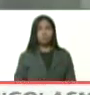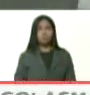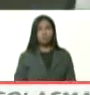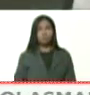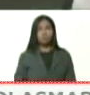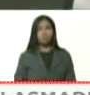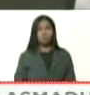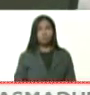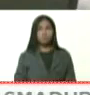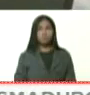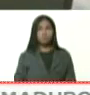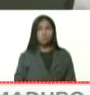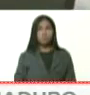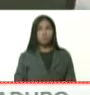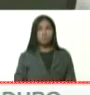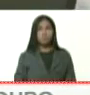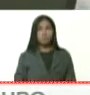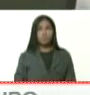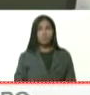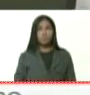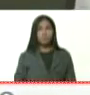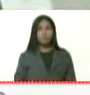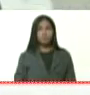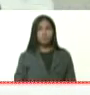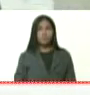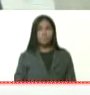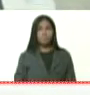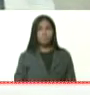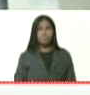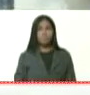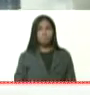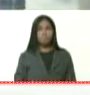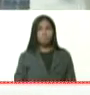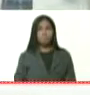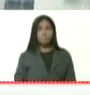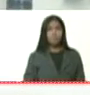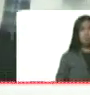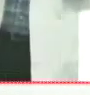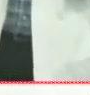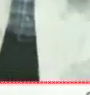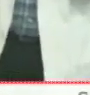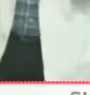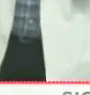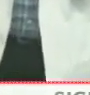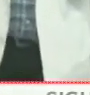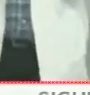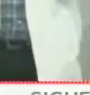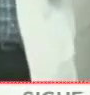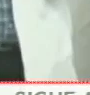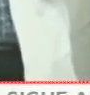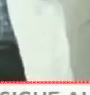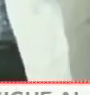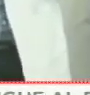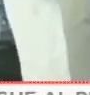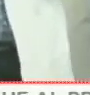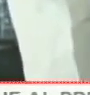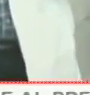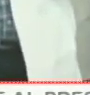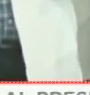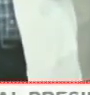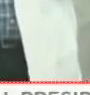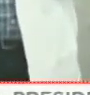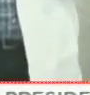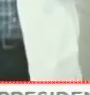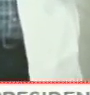Venezuela heroica, hoy estamos emocionados, estamos inaugurando la unidad de terapia intensiva pediátrica